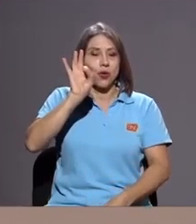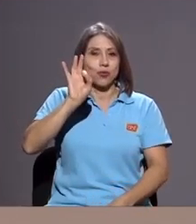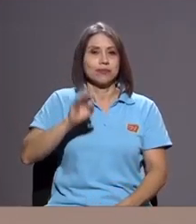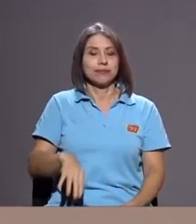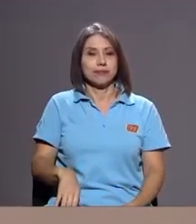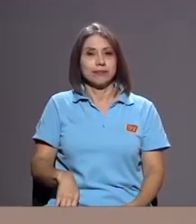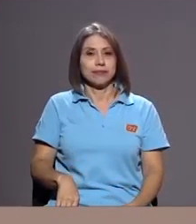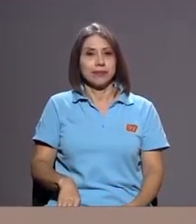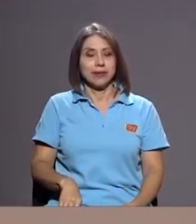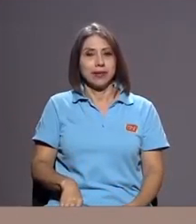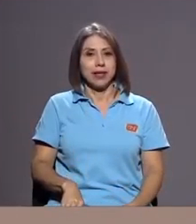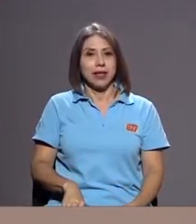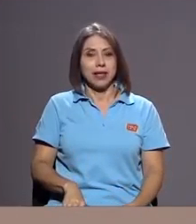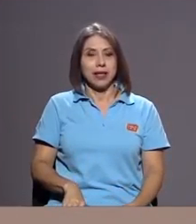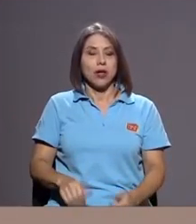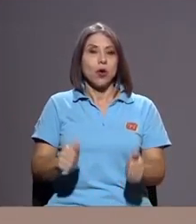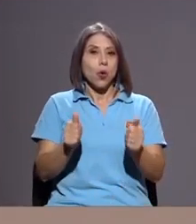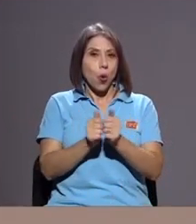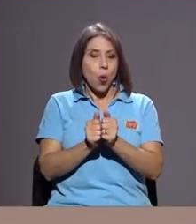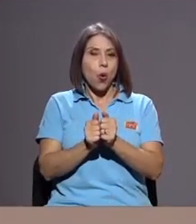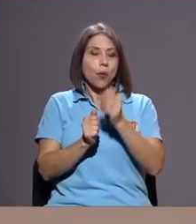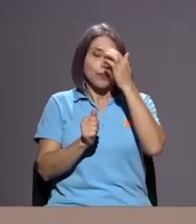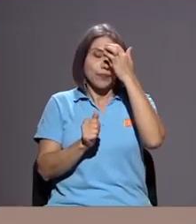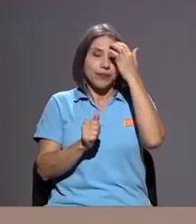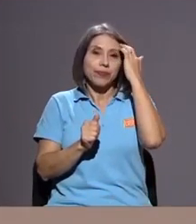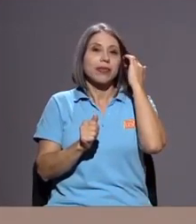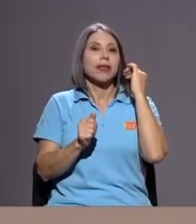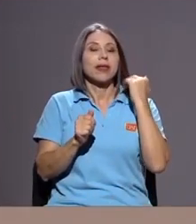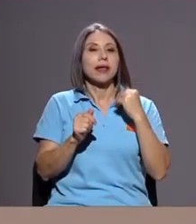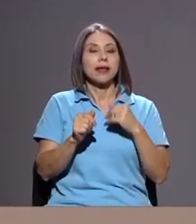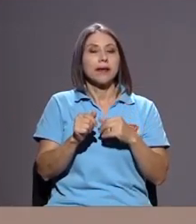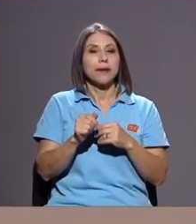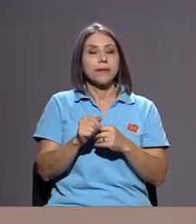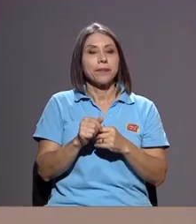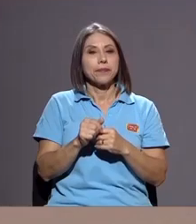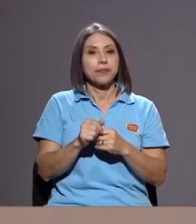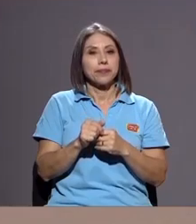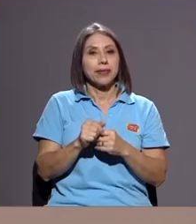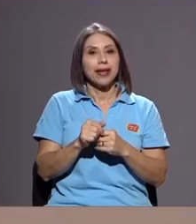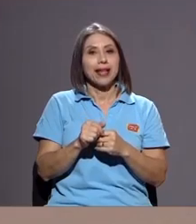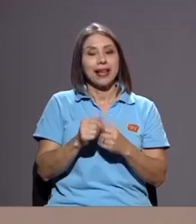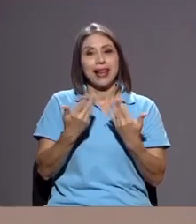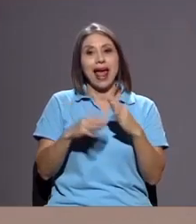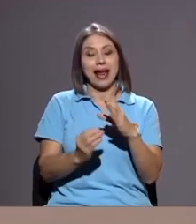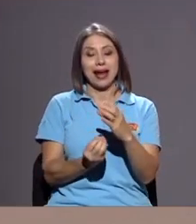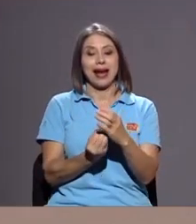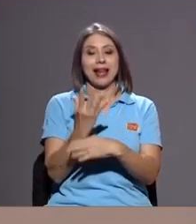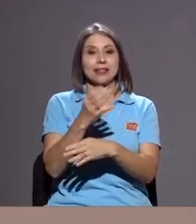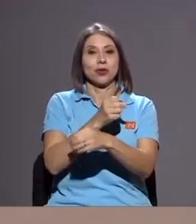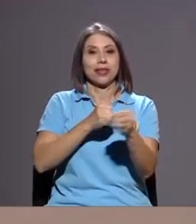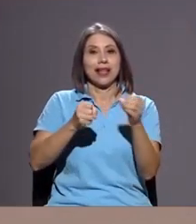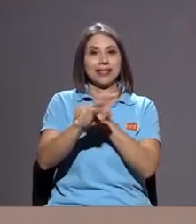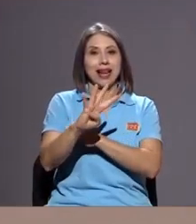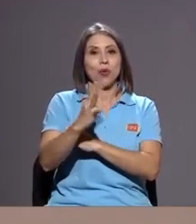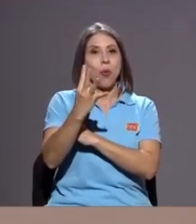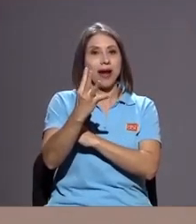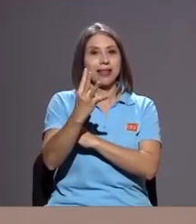Y con la creación de la Sala Cuarta